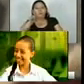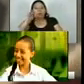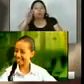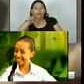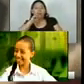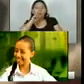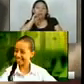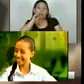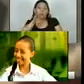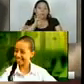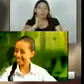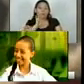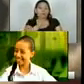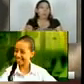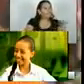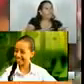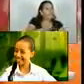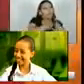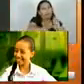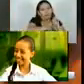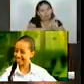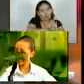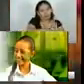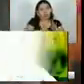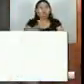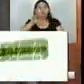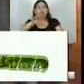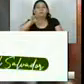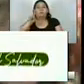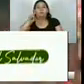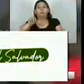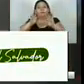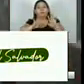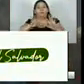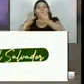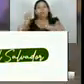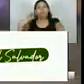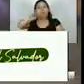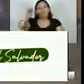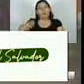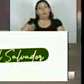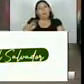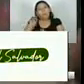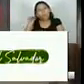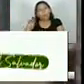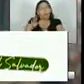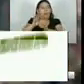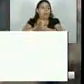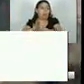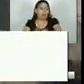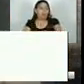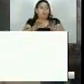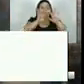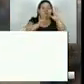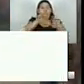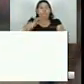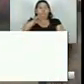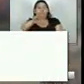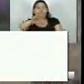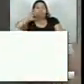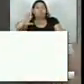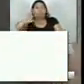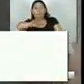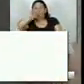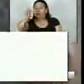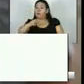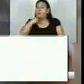aseguró que visita lugares más baratos, el 31.99% compra menos, el 9.35